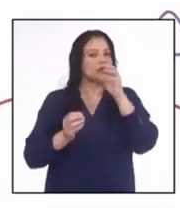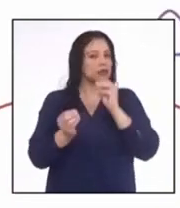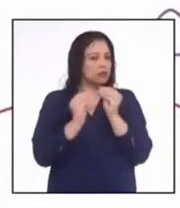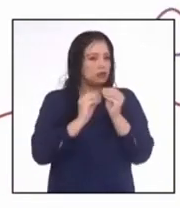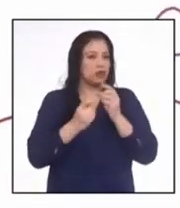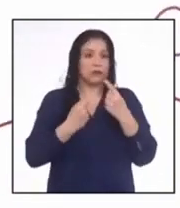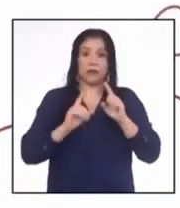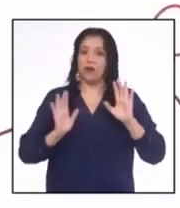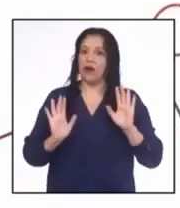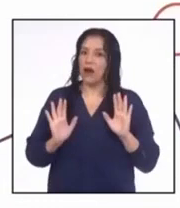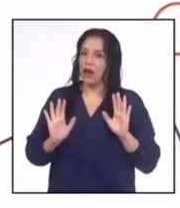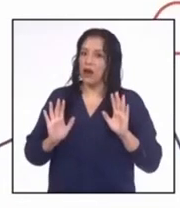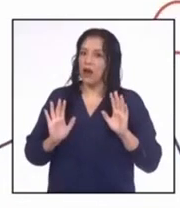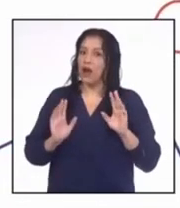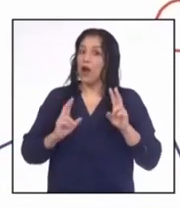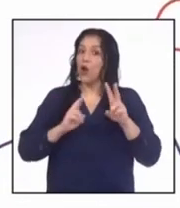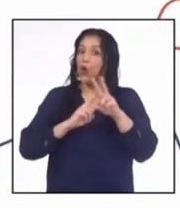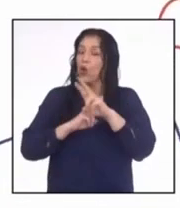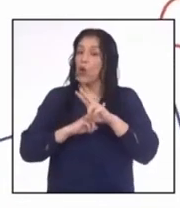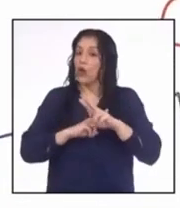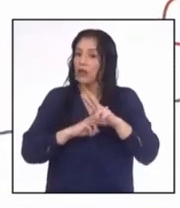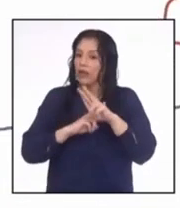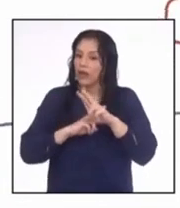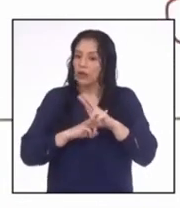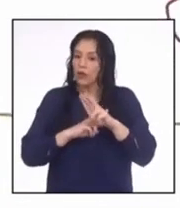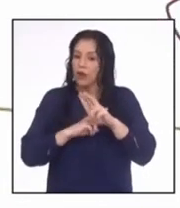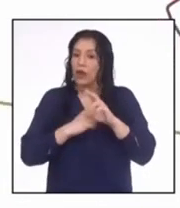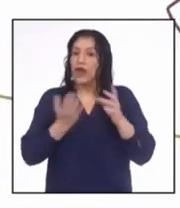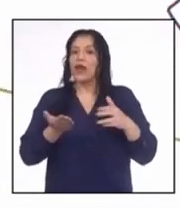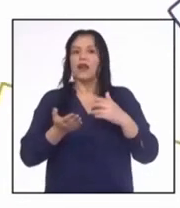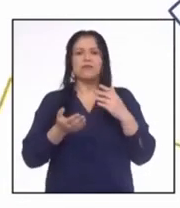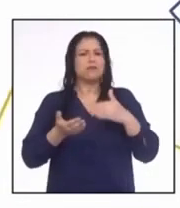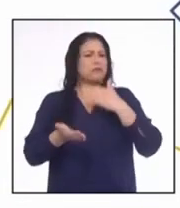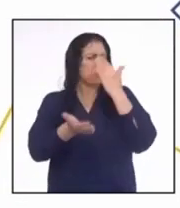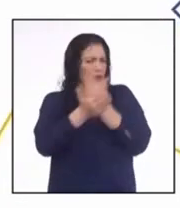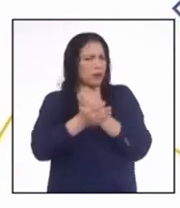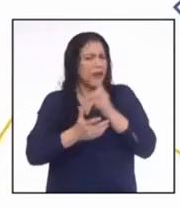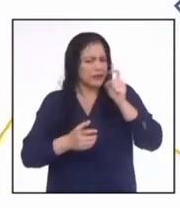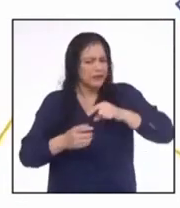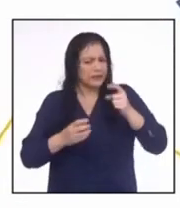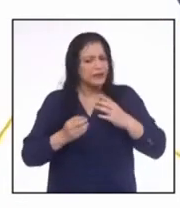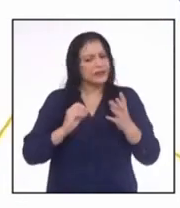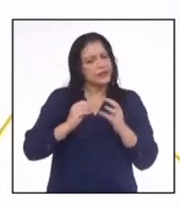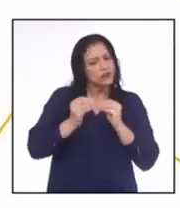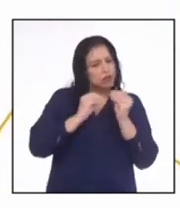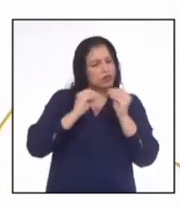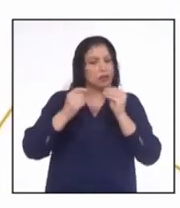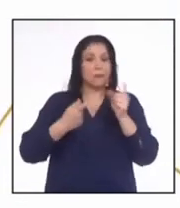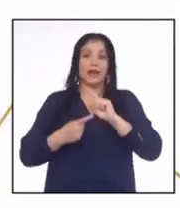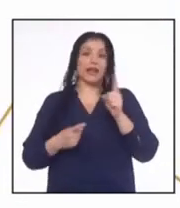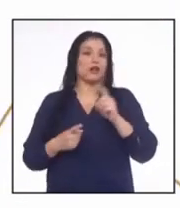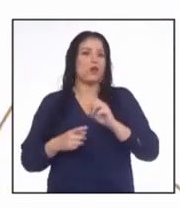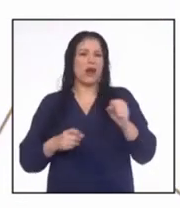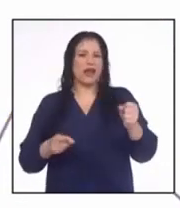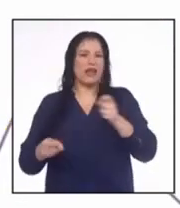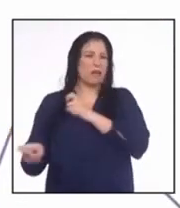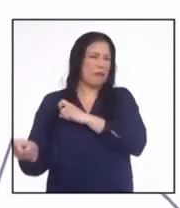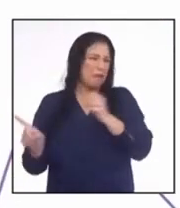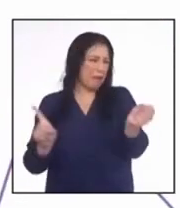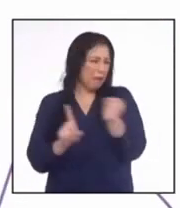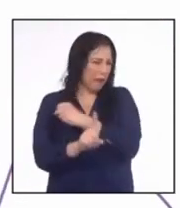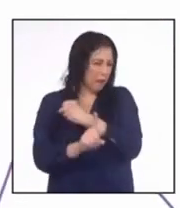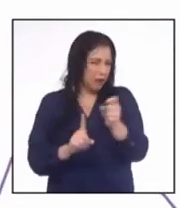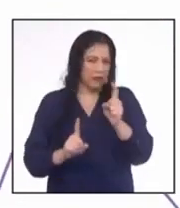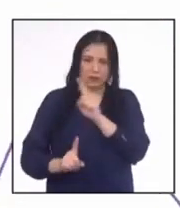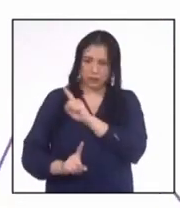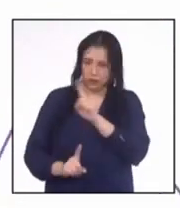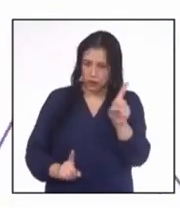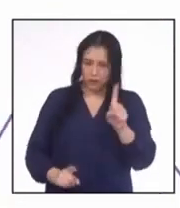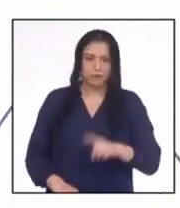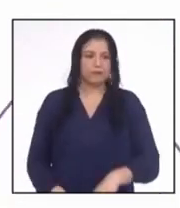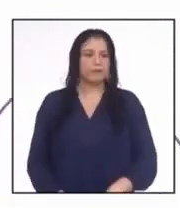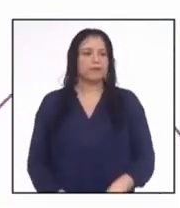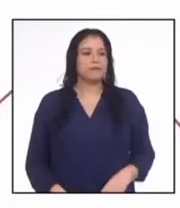Pero cuidado, el conflicto debe ser adecuadamente canalizado para evitar que surja la violencia.